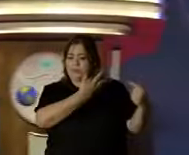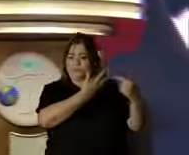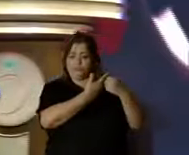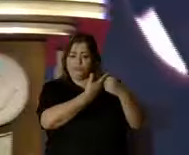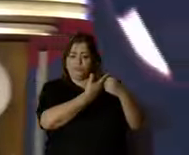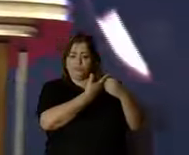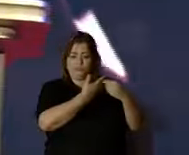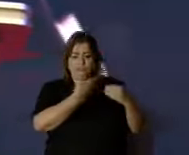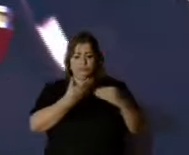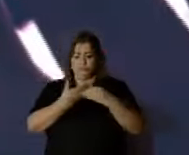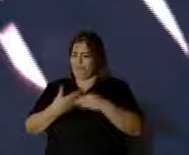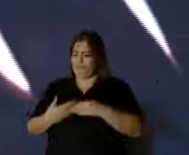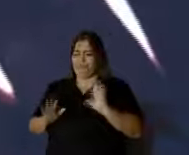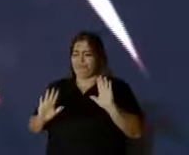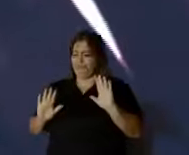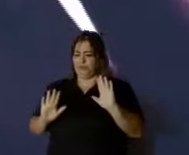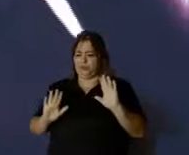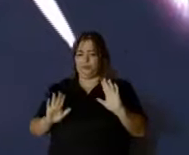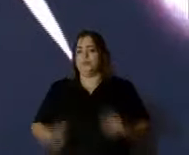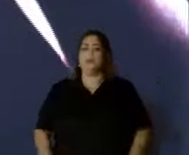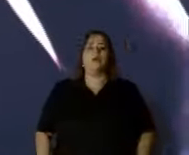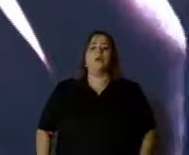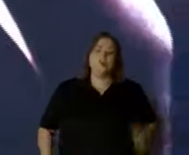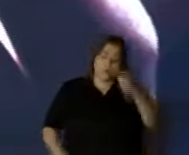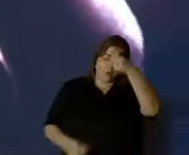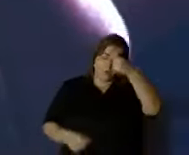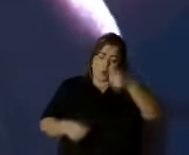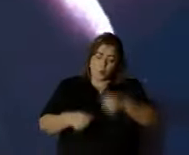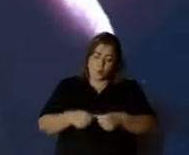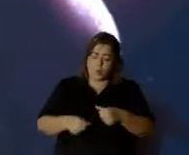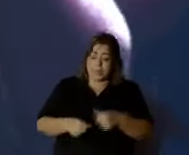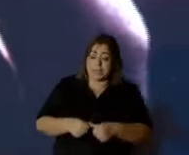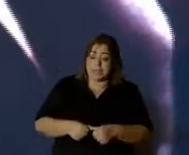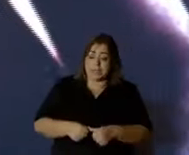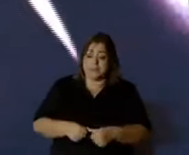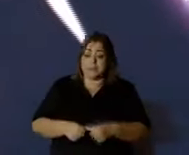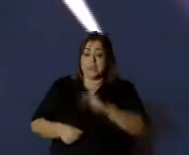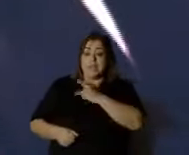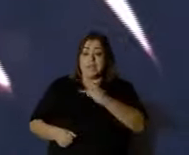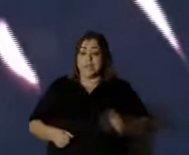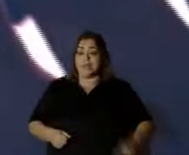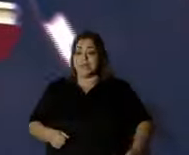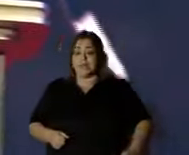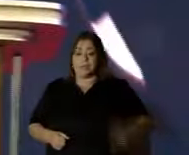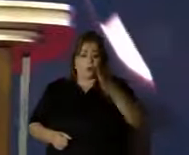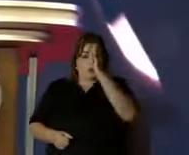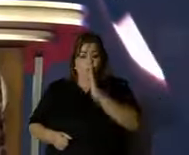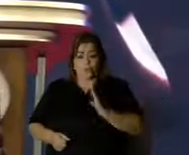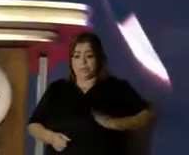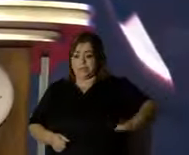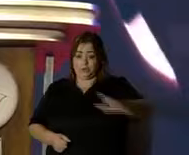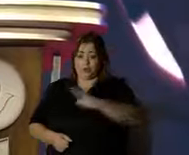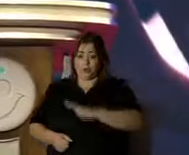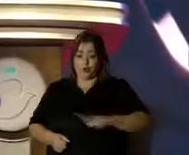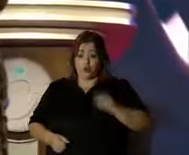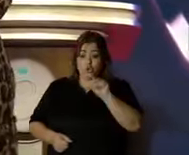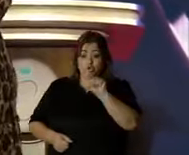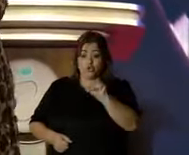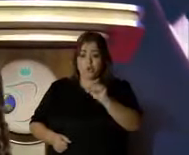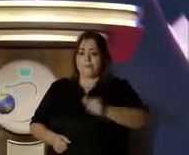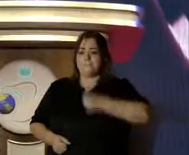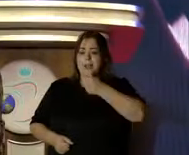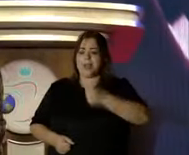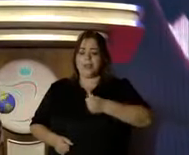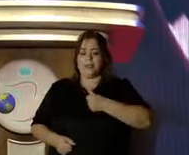la bobería ya. Acuérdate que el reino de los cielos sufre violencia y los valientes lo arrebatan. Si usted se